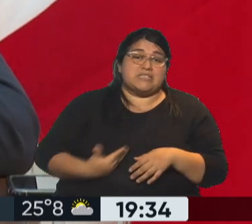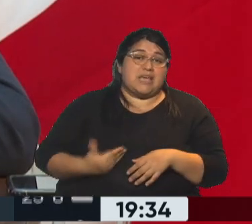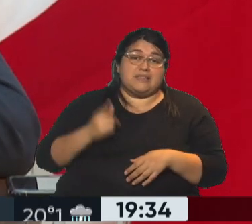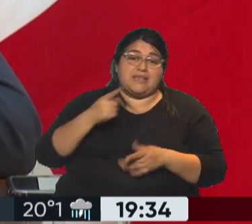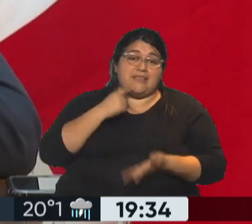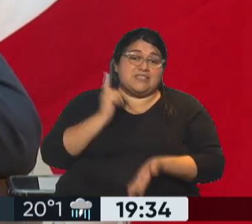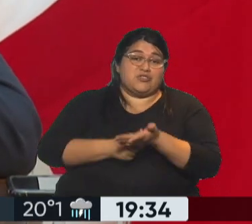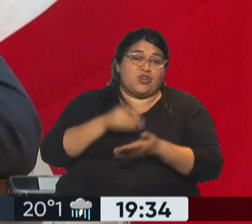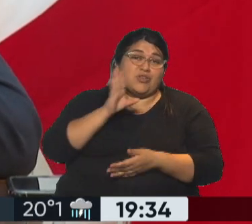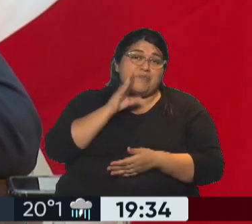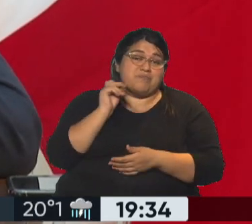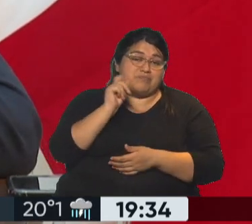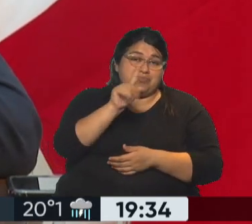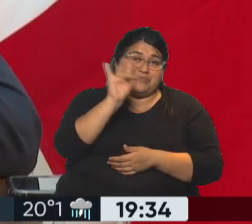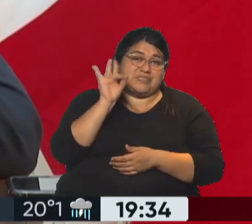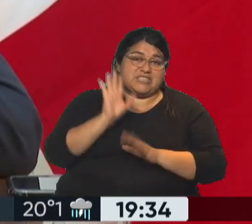por otros motivos.